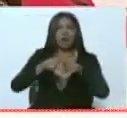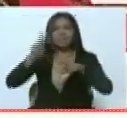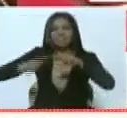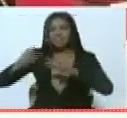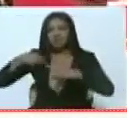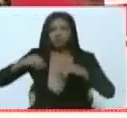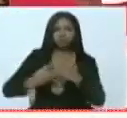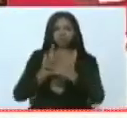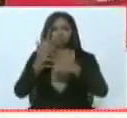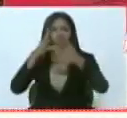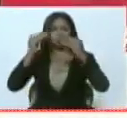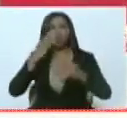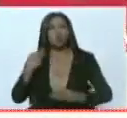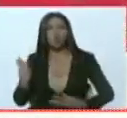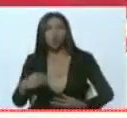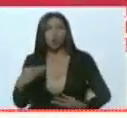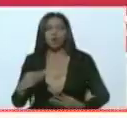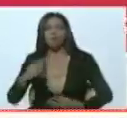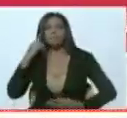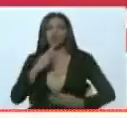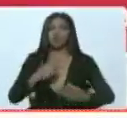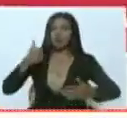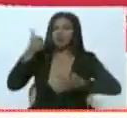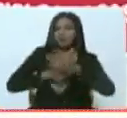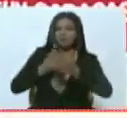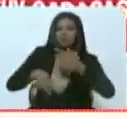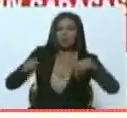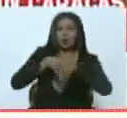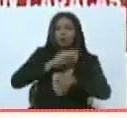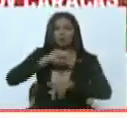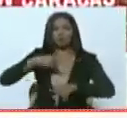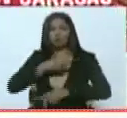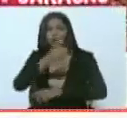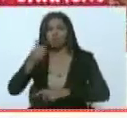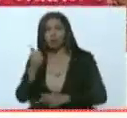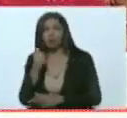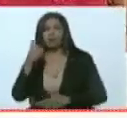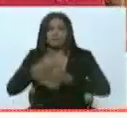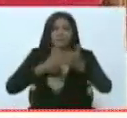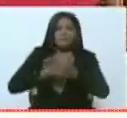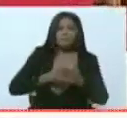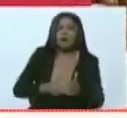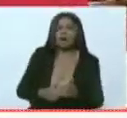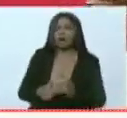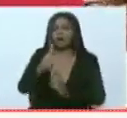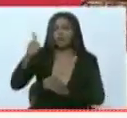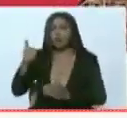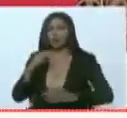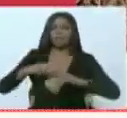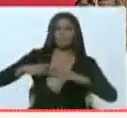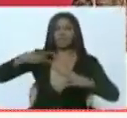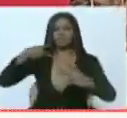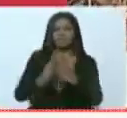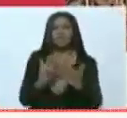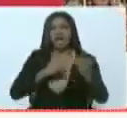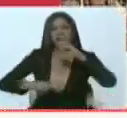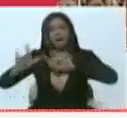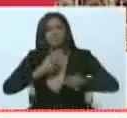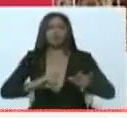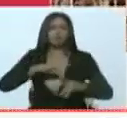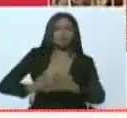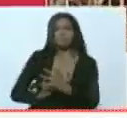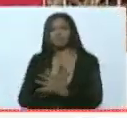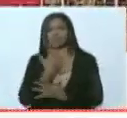niño, niña, joven. Es Bolívar batallando con audacia, perseverancia, valentía, amor,